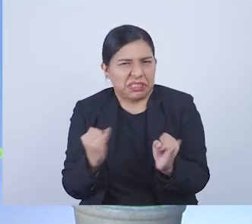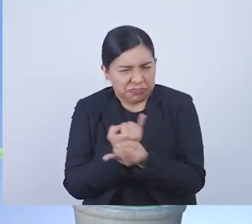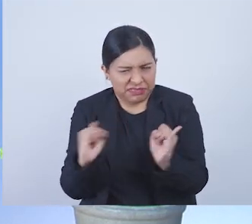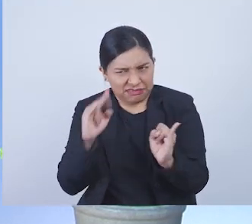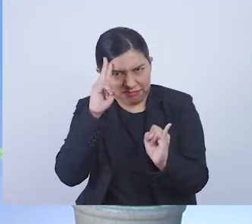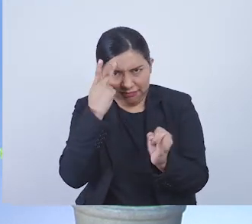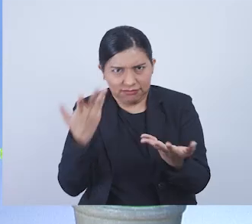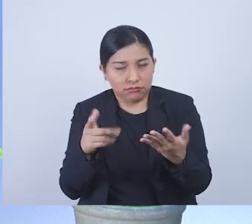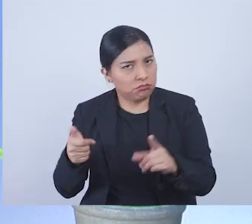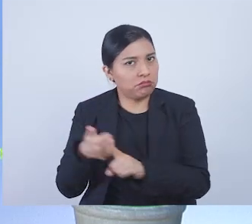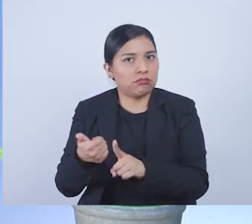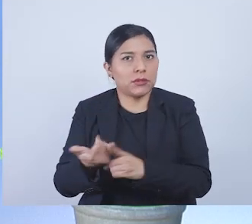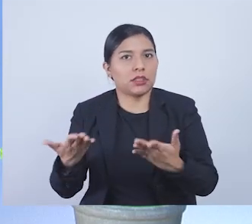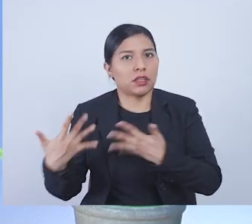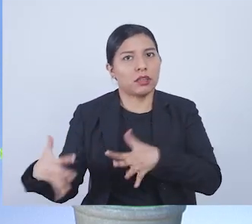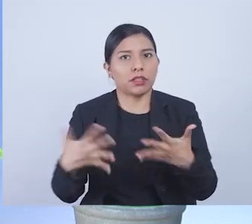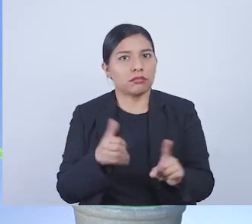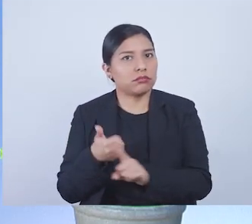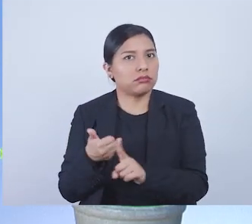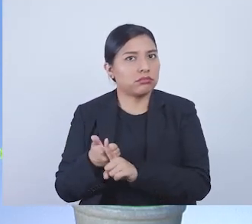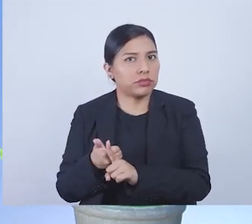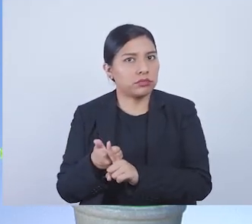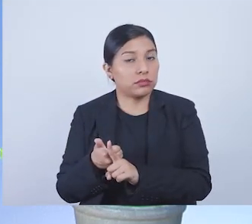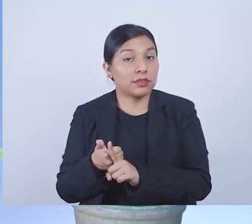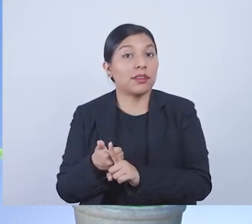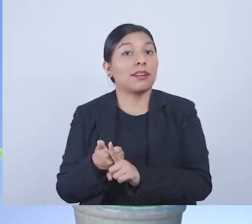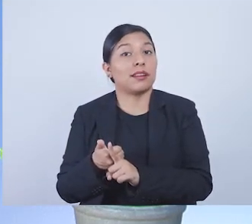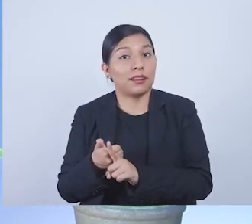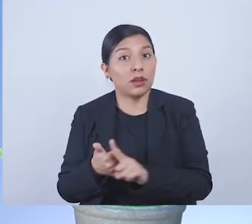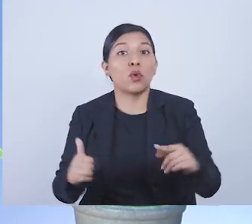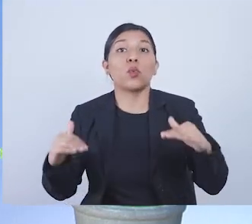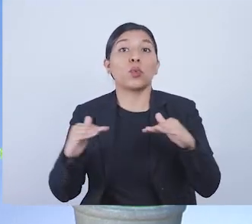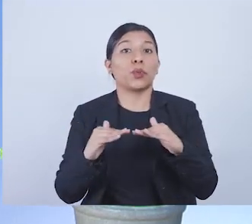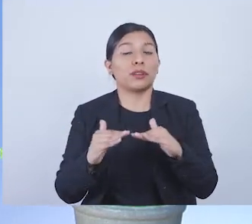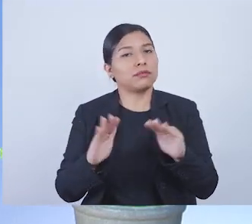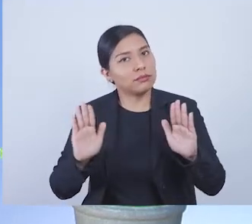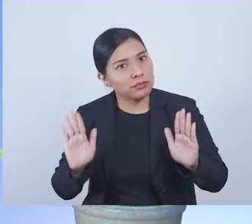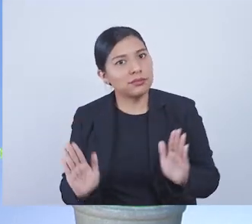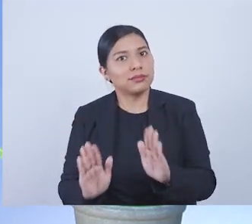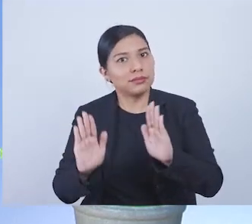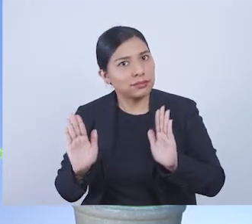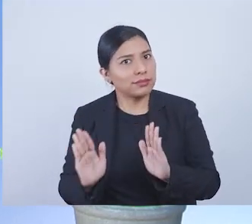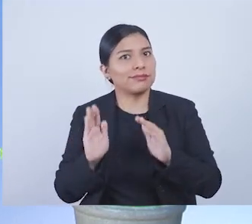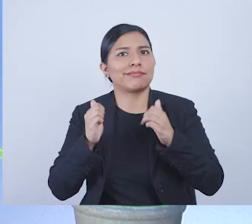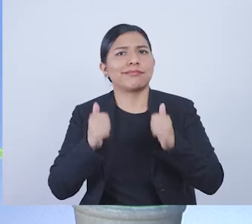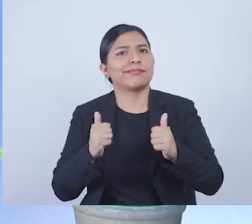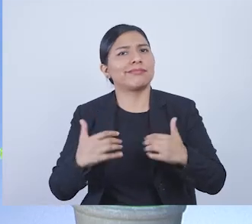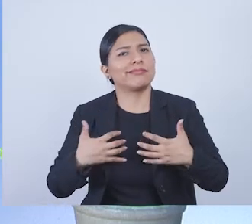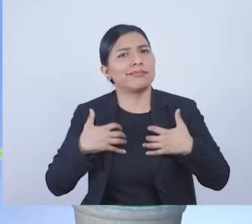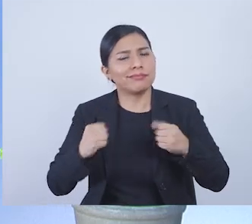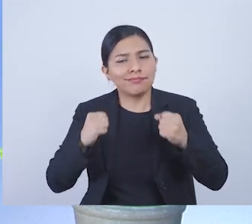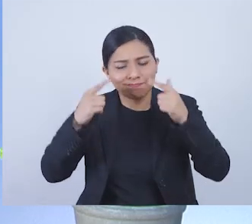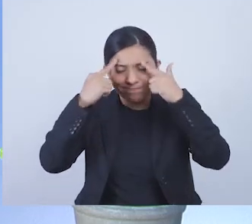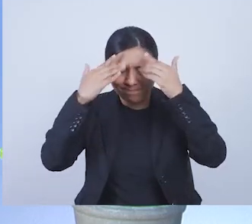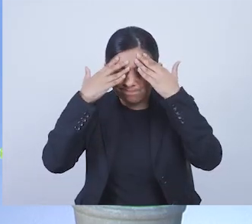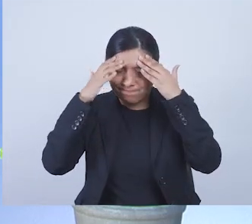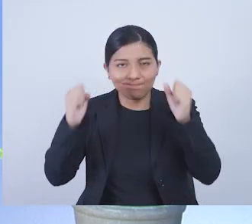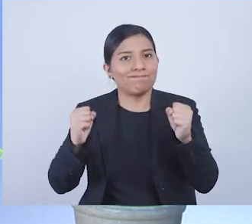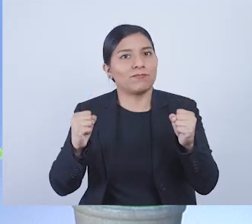Ser autónomos en sus situaciones. Además, propicia la buena salud mental.